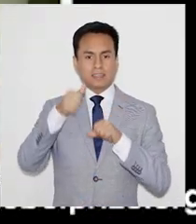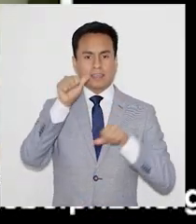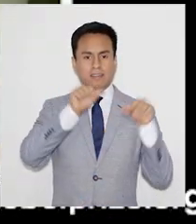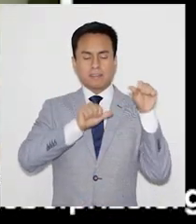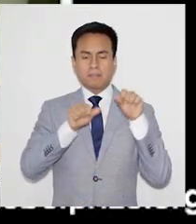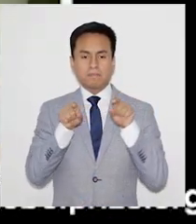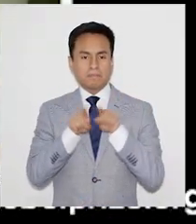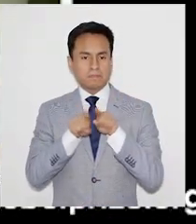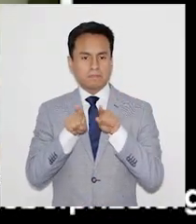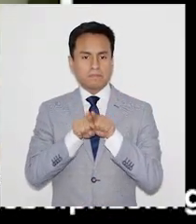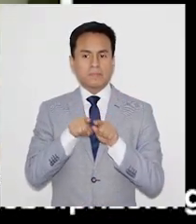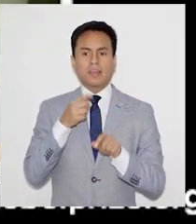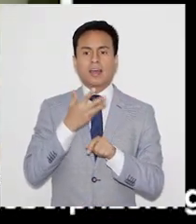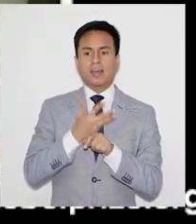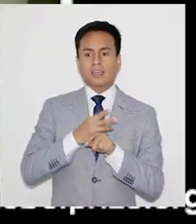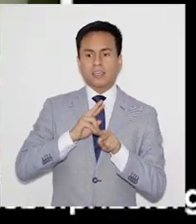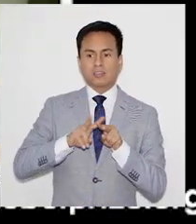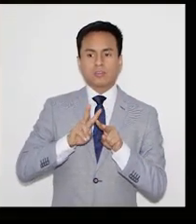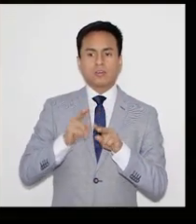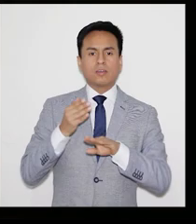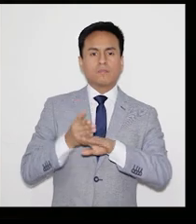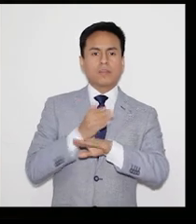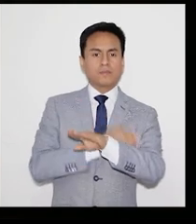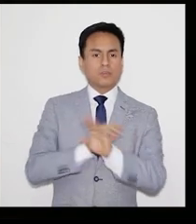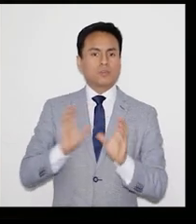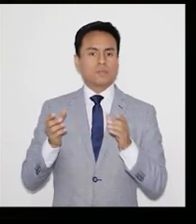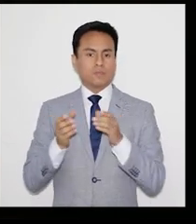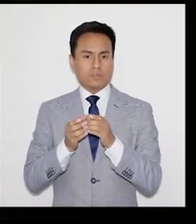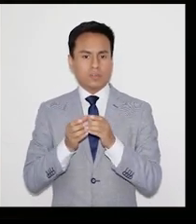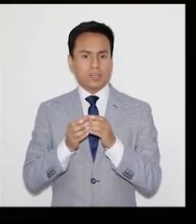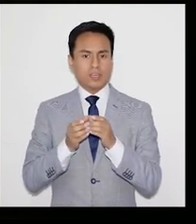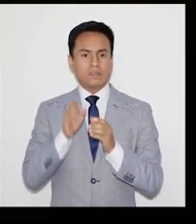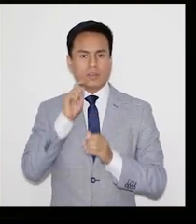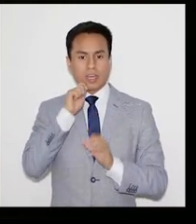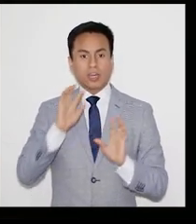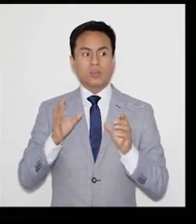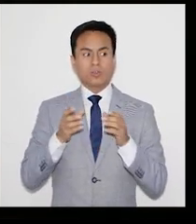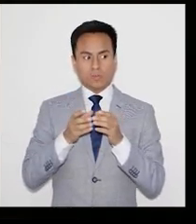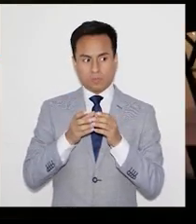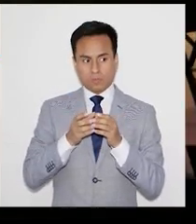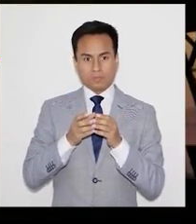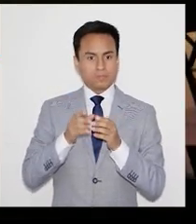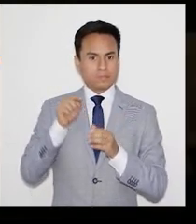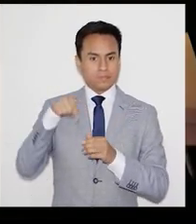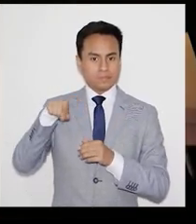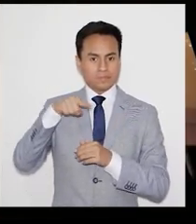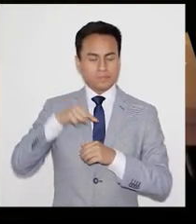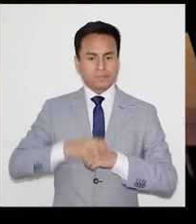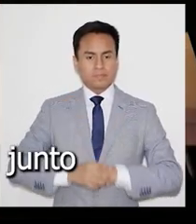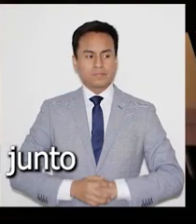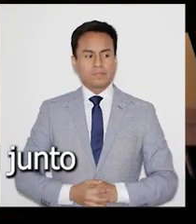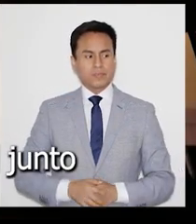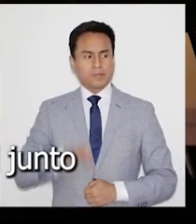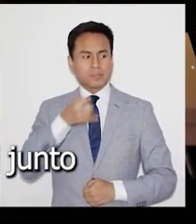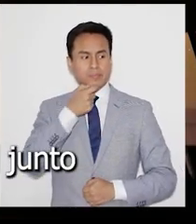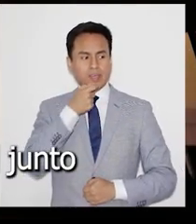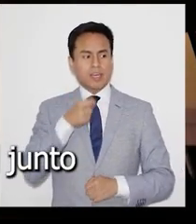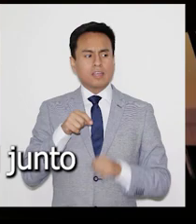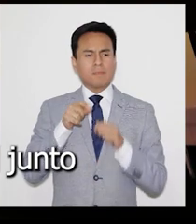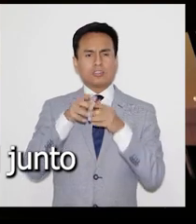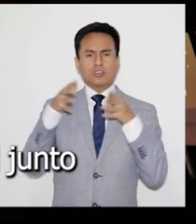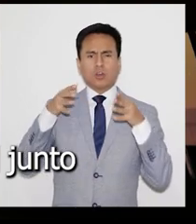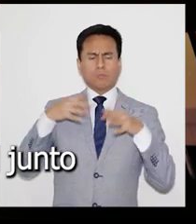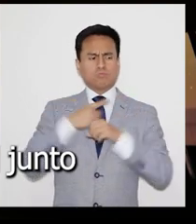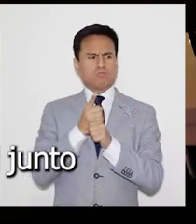se basó en lo que habían hecho grupos previos y entre ellos este grupo del Kalantololo. The Accelerating Universe is a